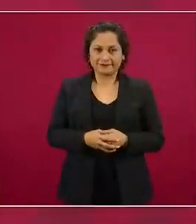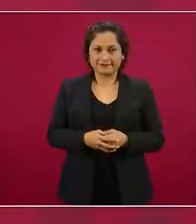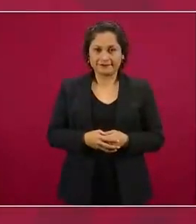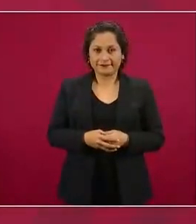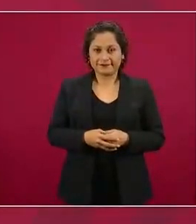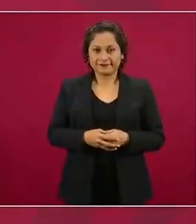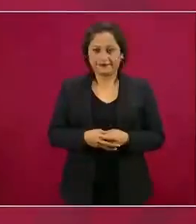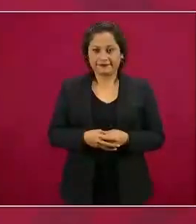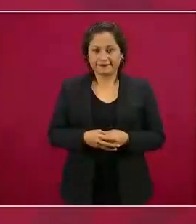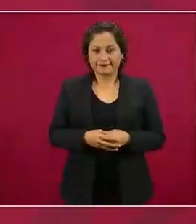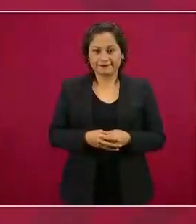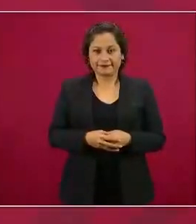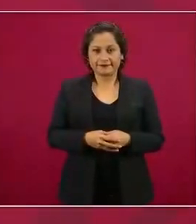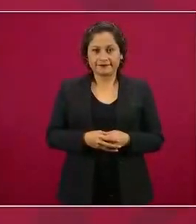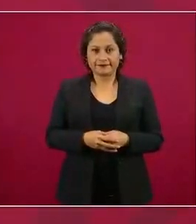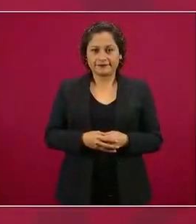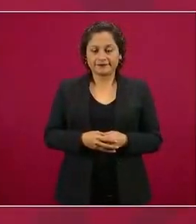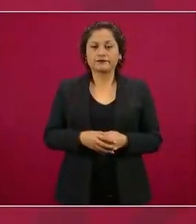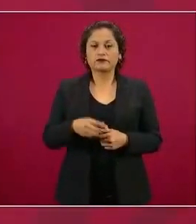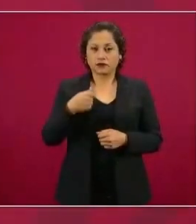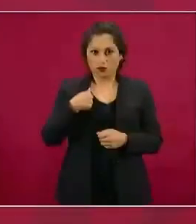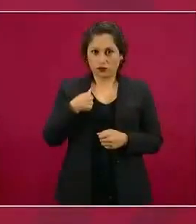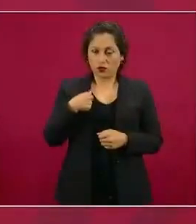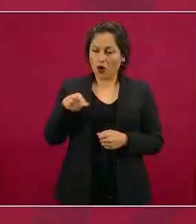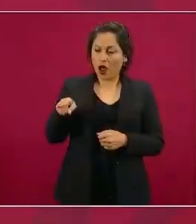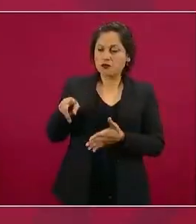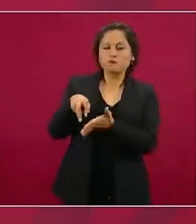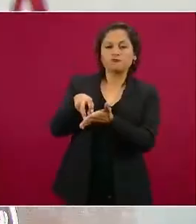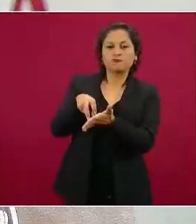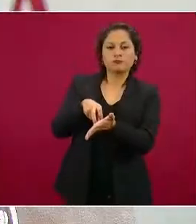Y yo tengo mi conciencia tranquila.